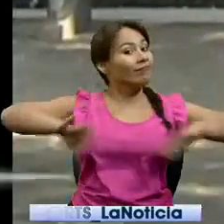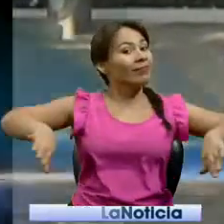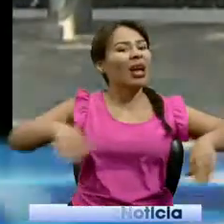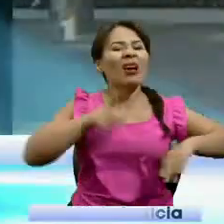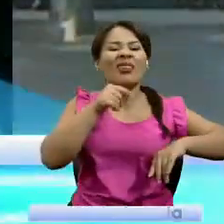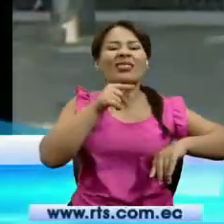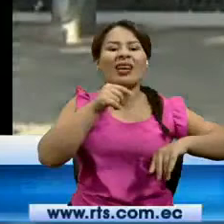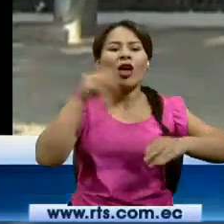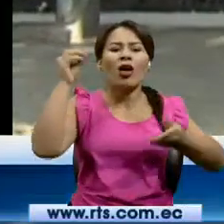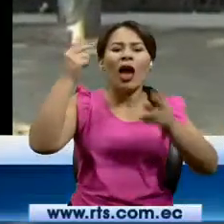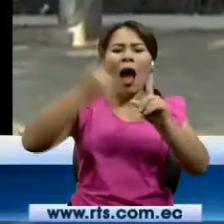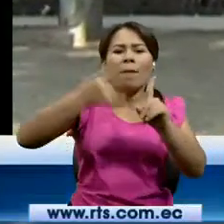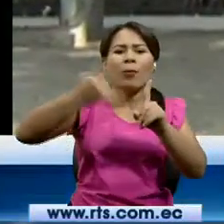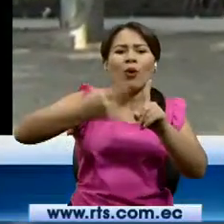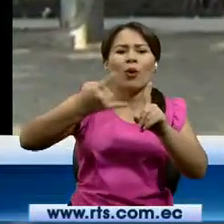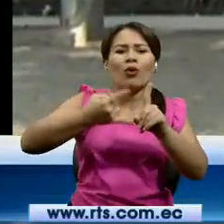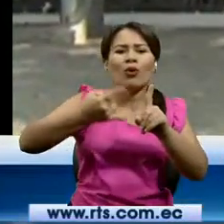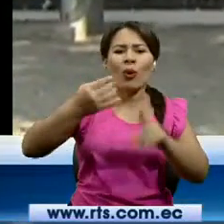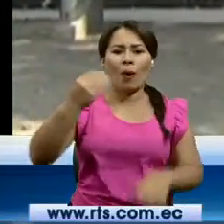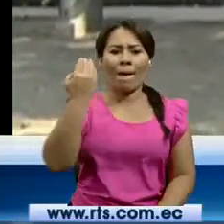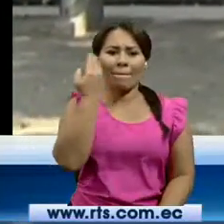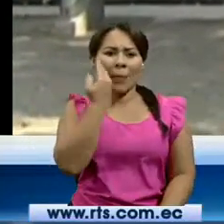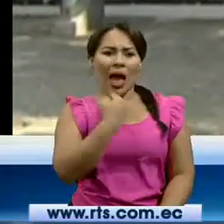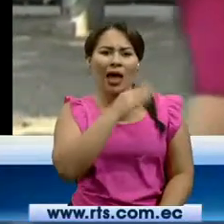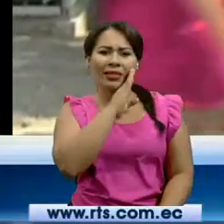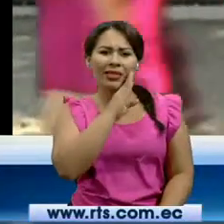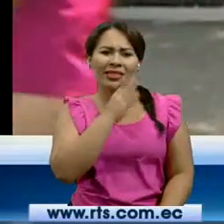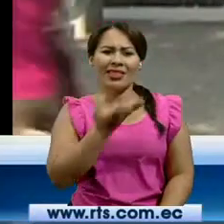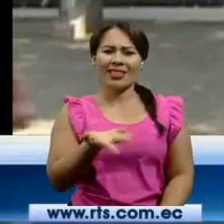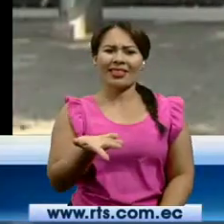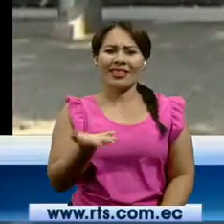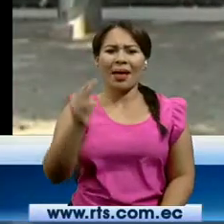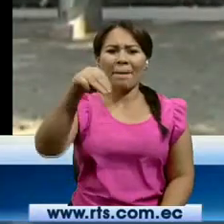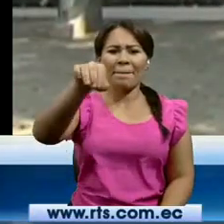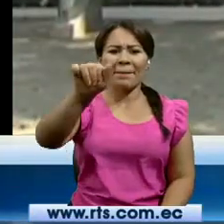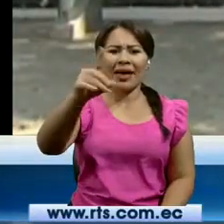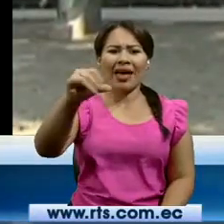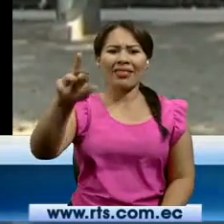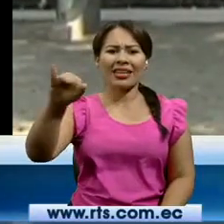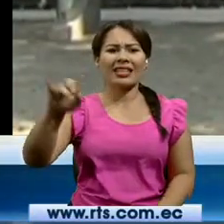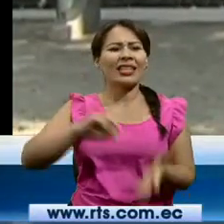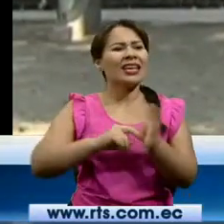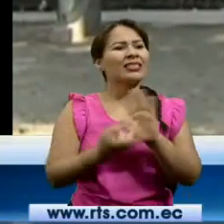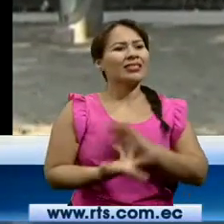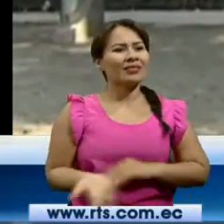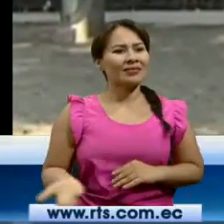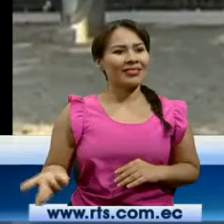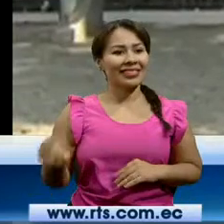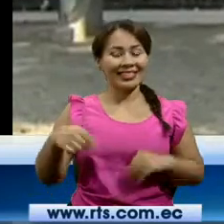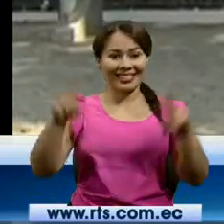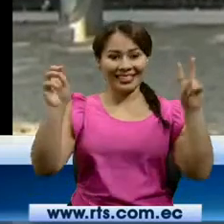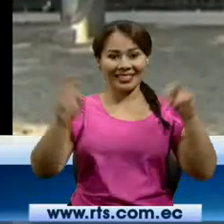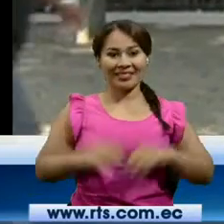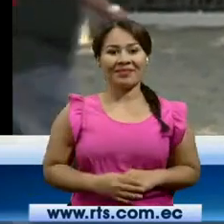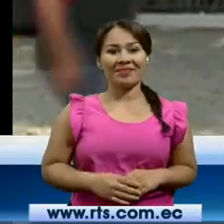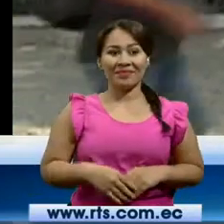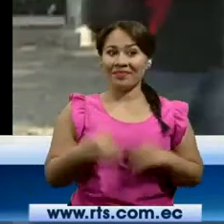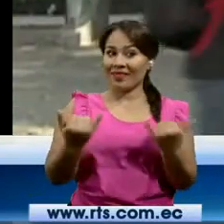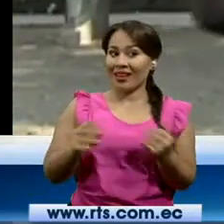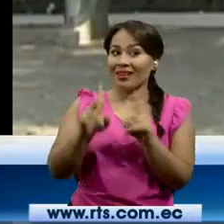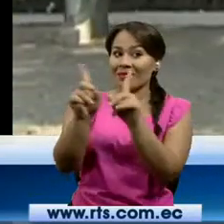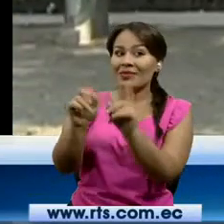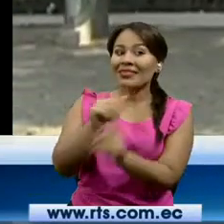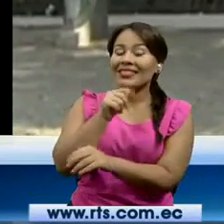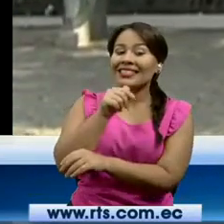empezó a utilizarse el término madrina para designar a alguien muy querido en un barrio? ¿Y cuál es el concepto que adquiere en este caso? Se lo consultamos